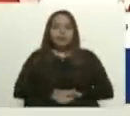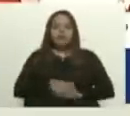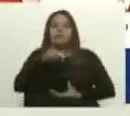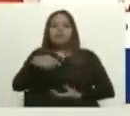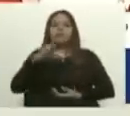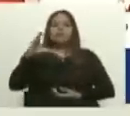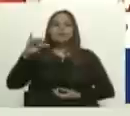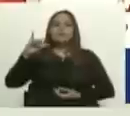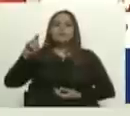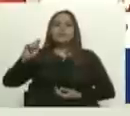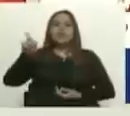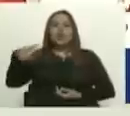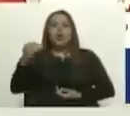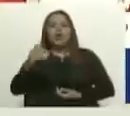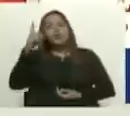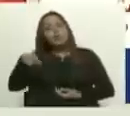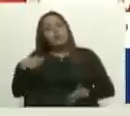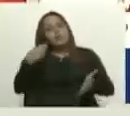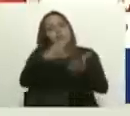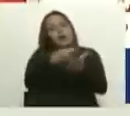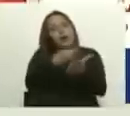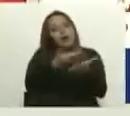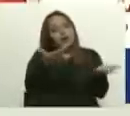Sigo es parte del pago.